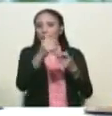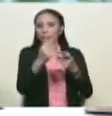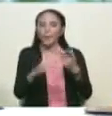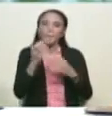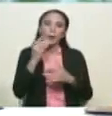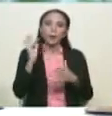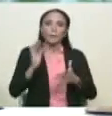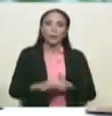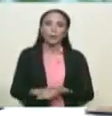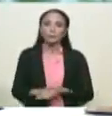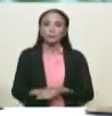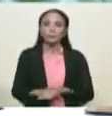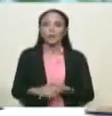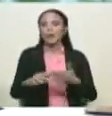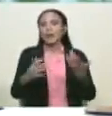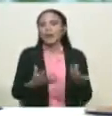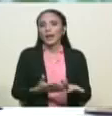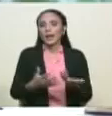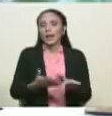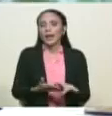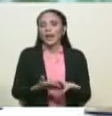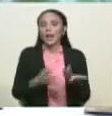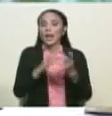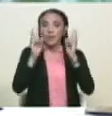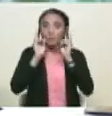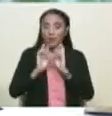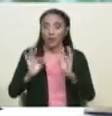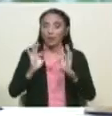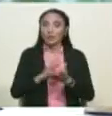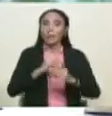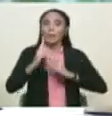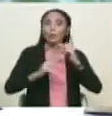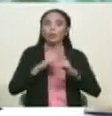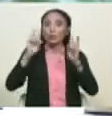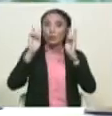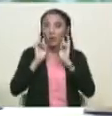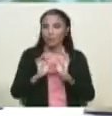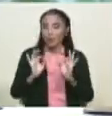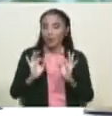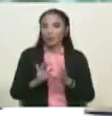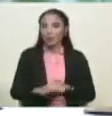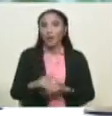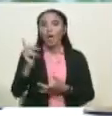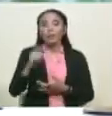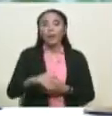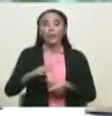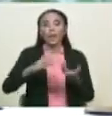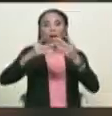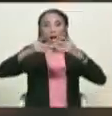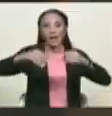como ecopatria, higiene personal y procesamiento de harina.